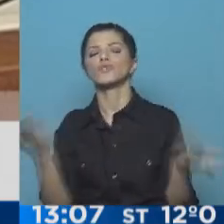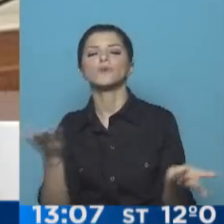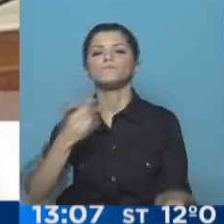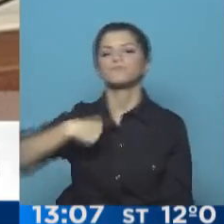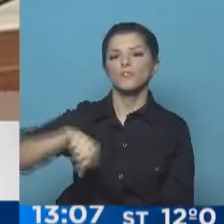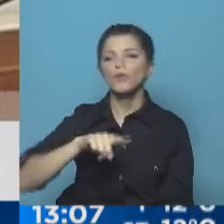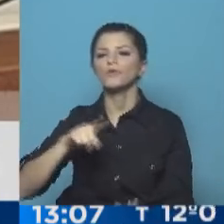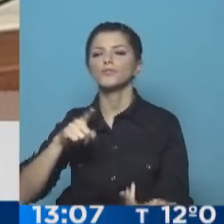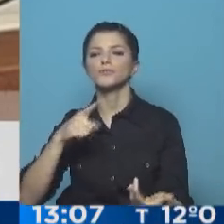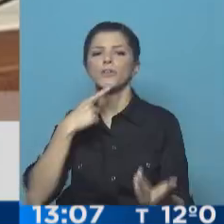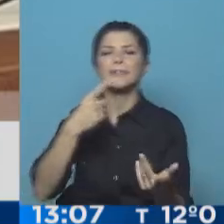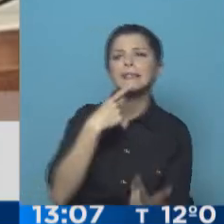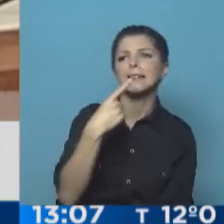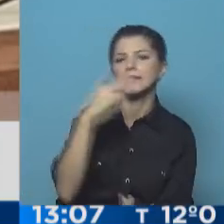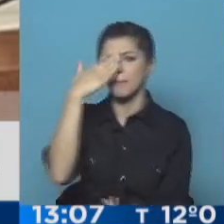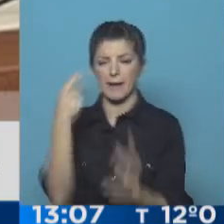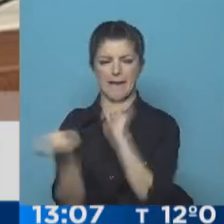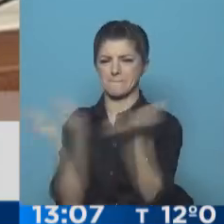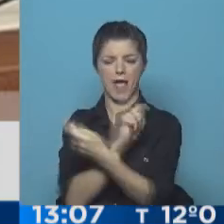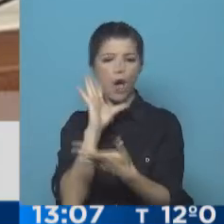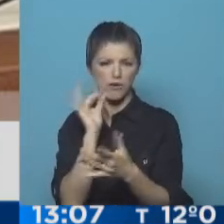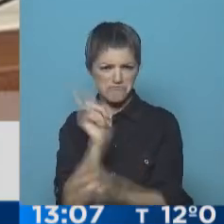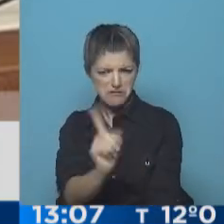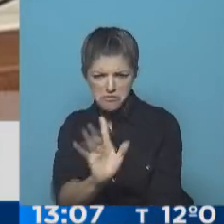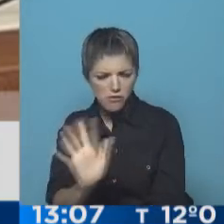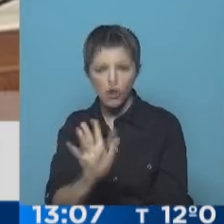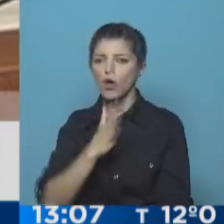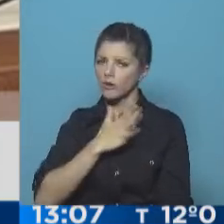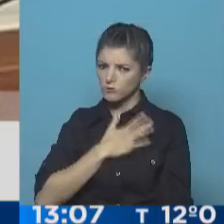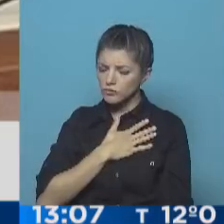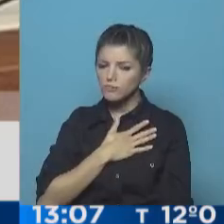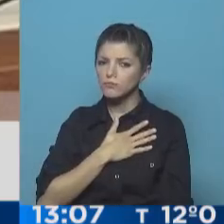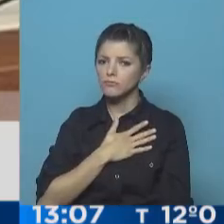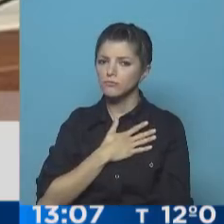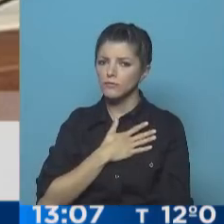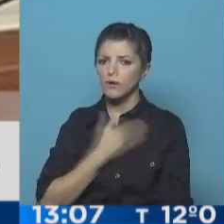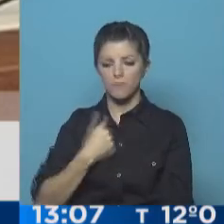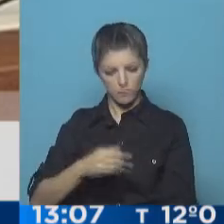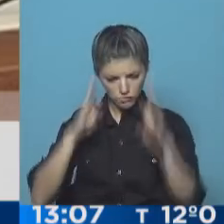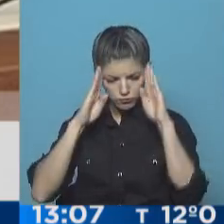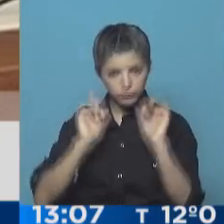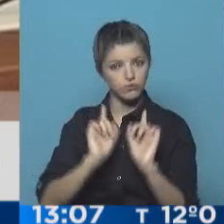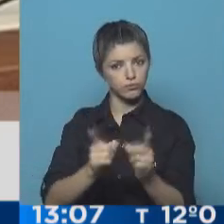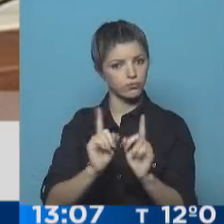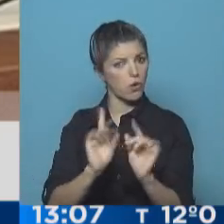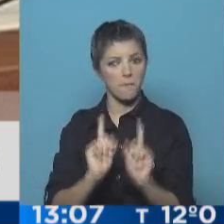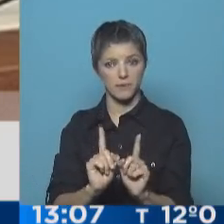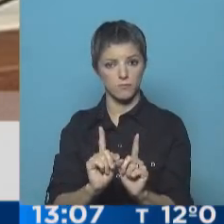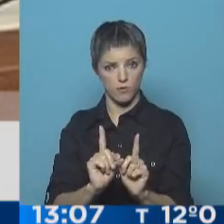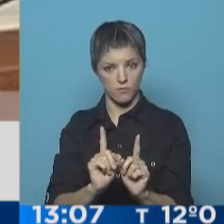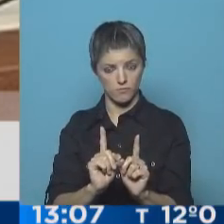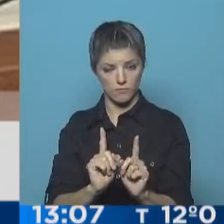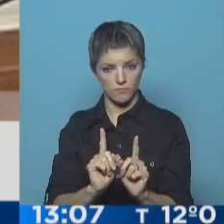confundiendo electorado diciendo una cosa otra vamos a coherentemente sostener lo que haya que sostener